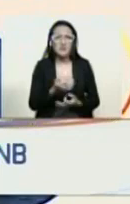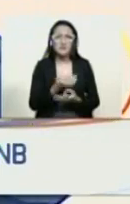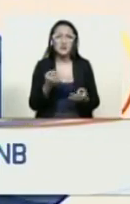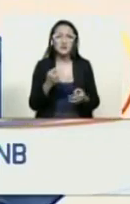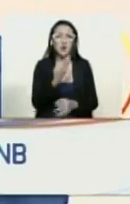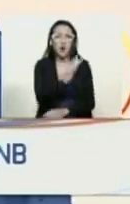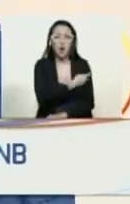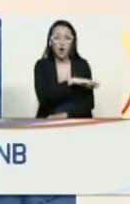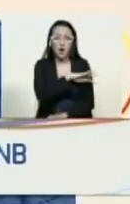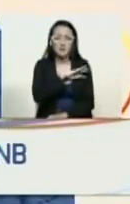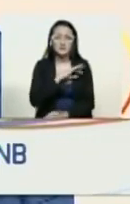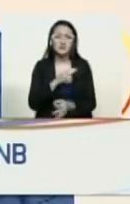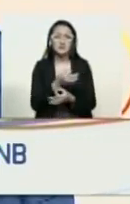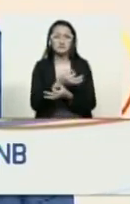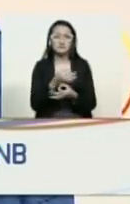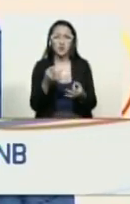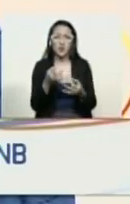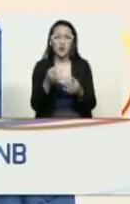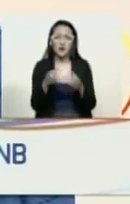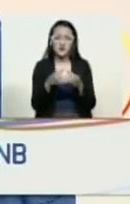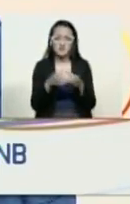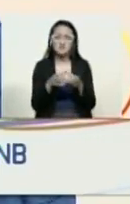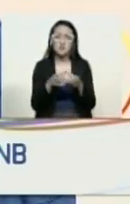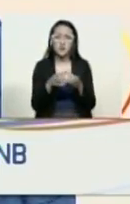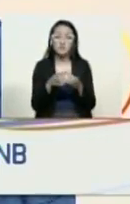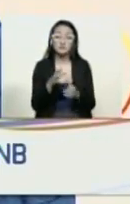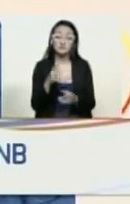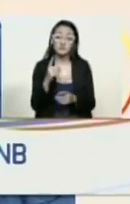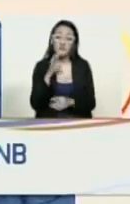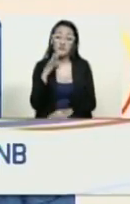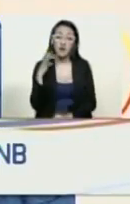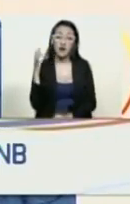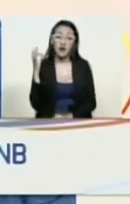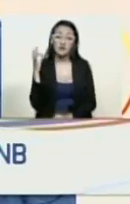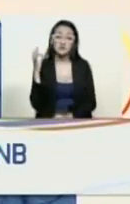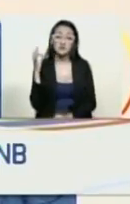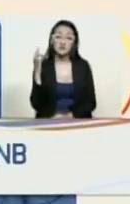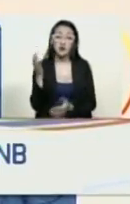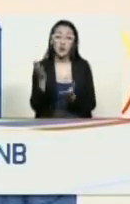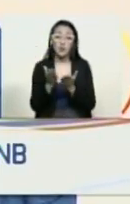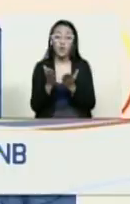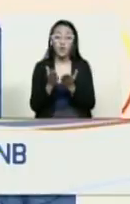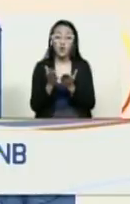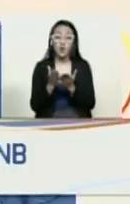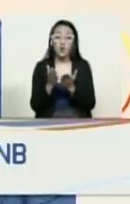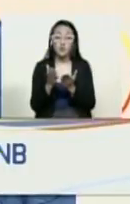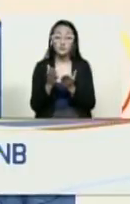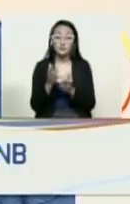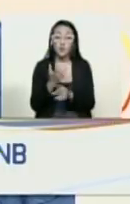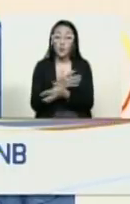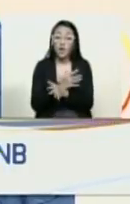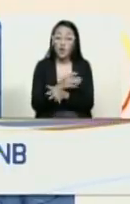Croacia también un gran equipo, pero Francia con los jugadores africanos, hijos